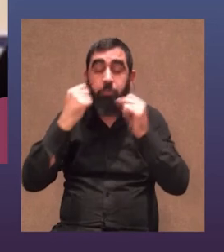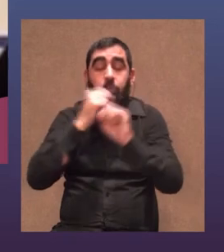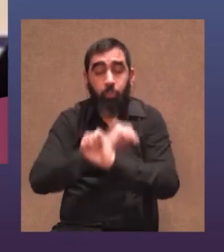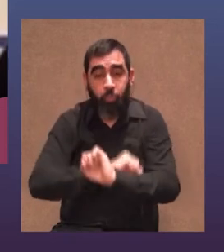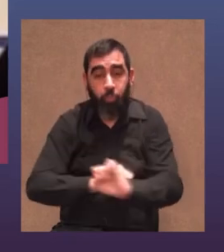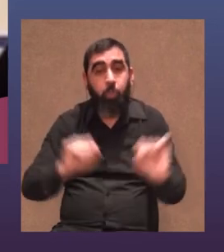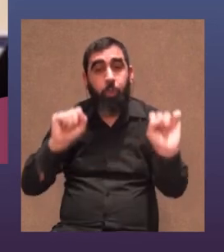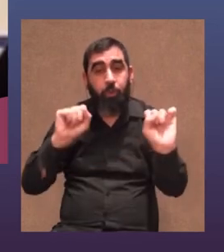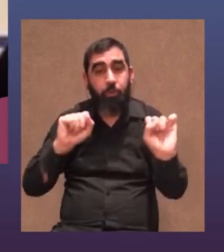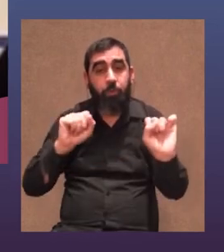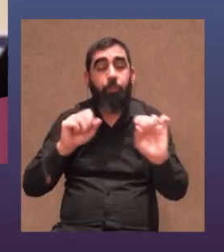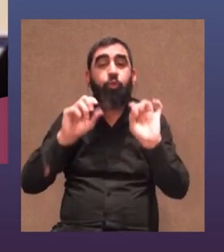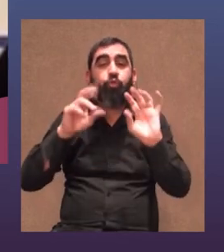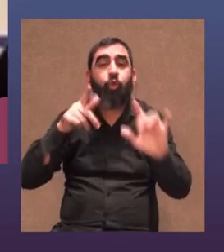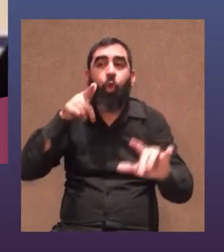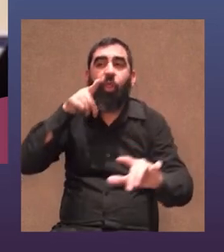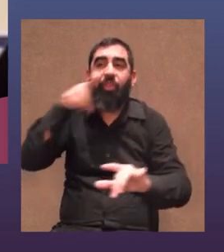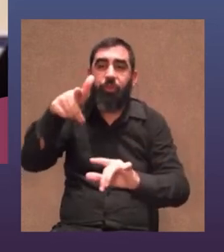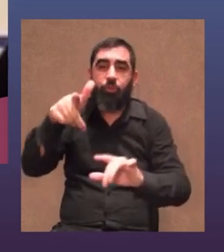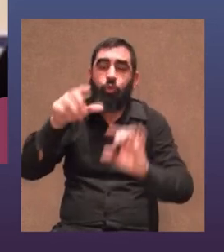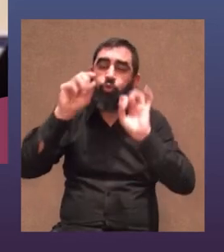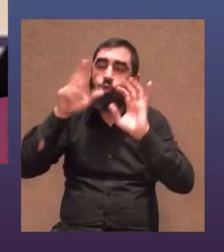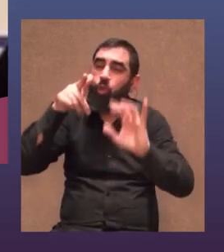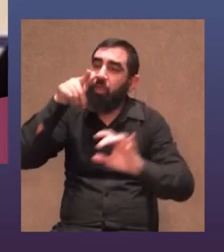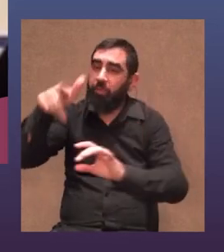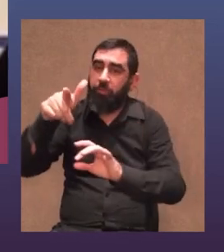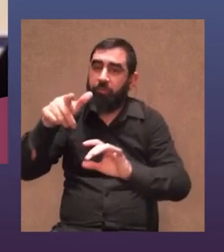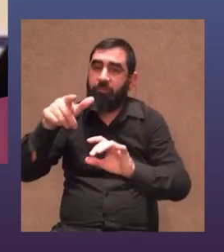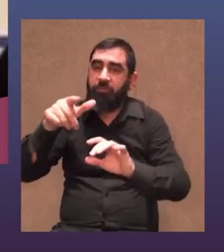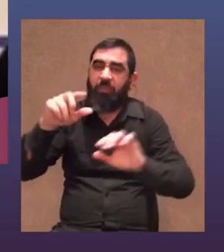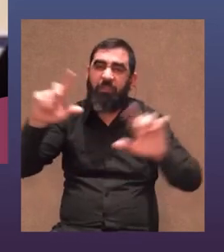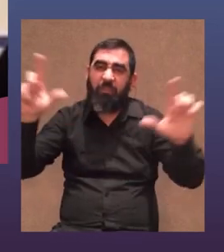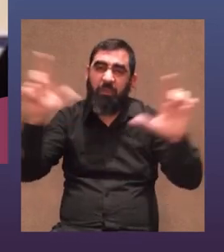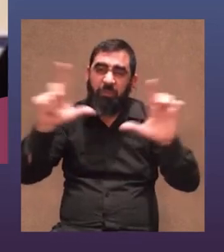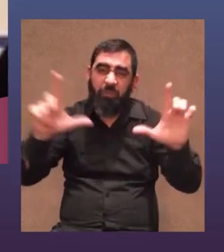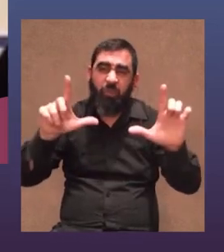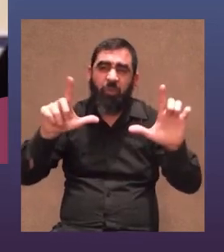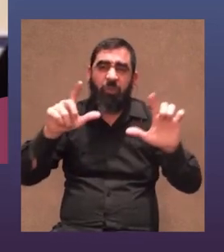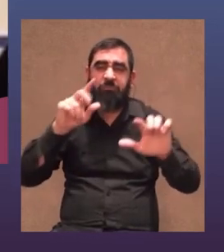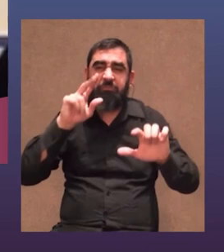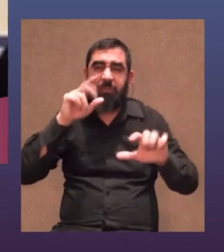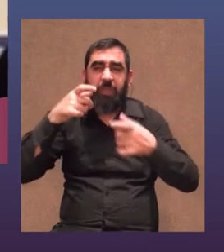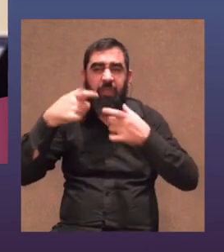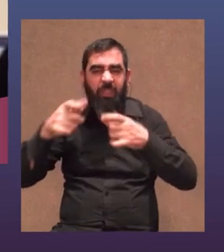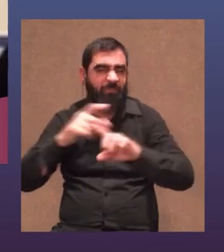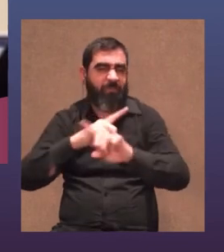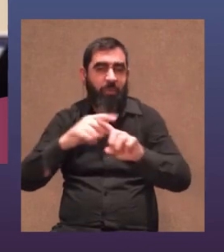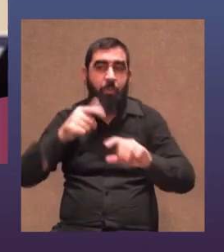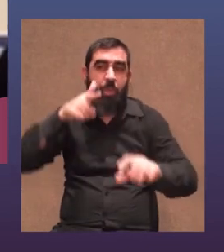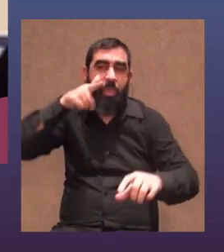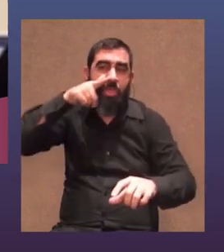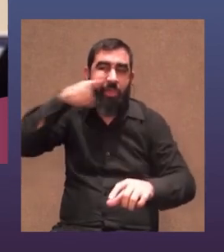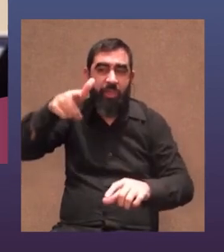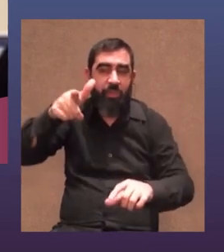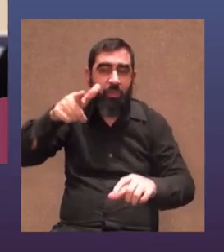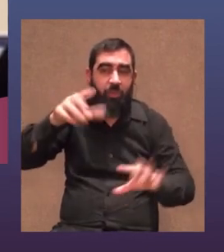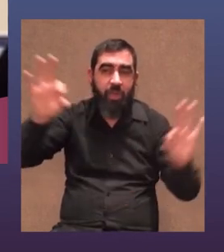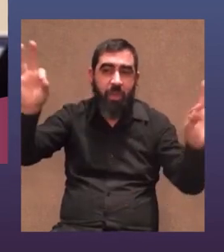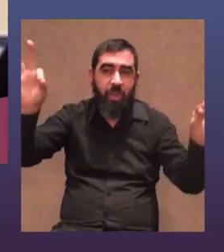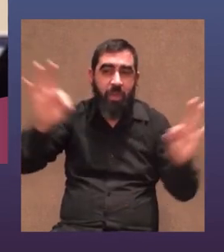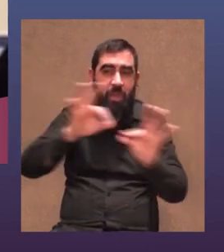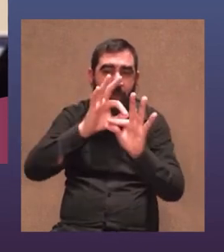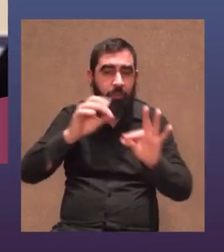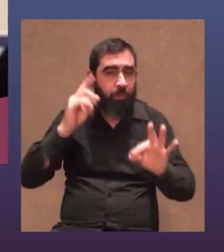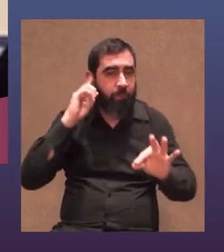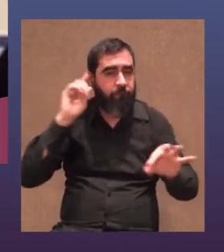butaca de un auditorio, pero me pasa solo en vivo, o sea, lo tengo que escuchar en vivo y cuando el sonido te envuelve y cuando decís, no me dan